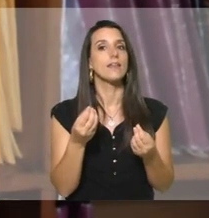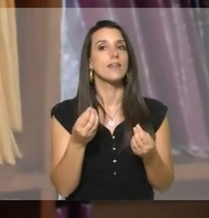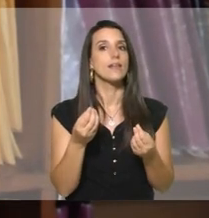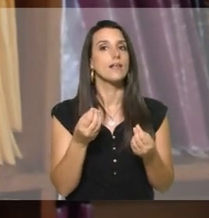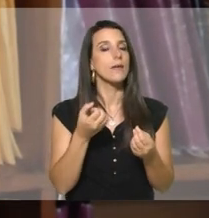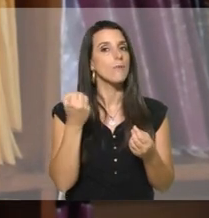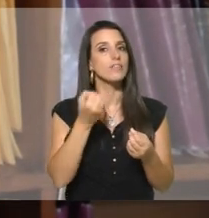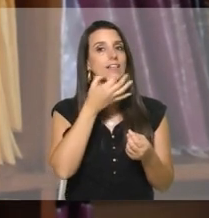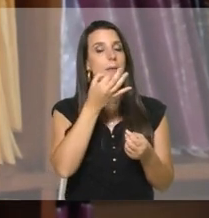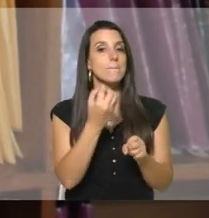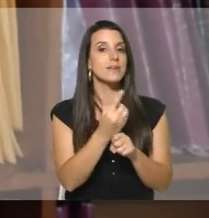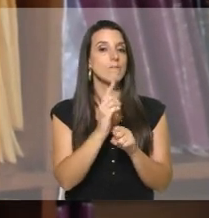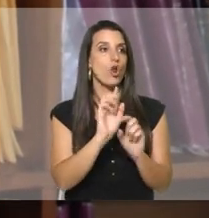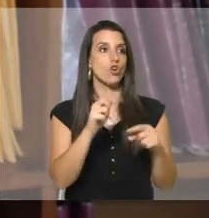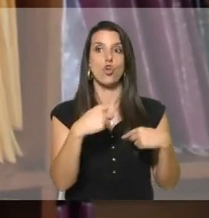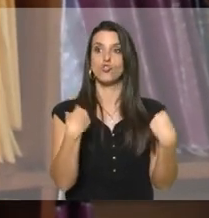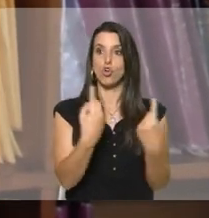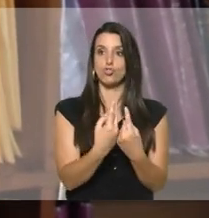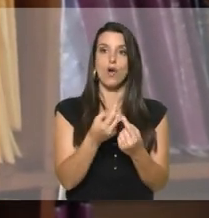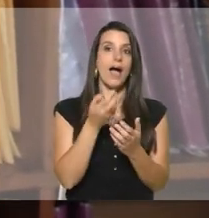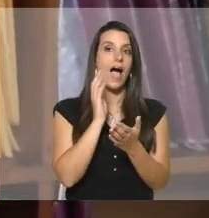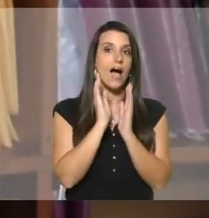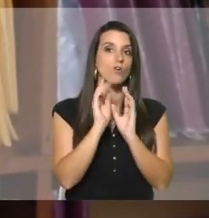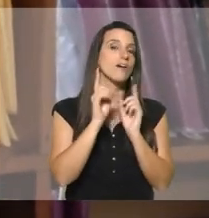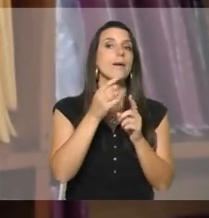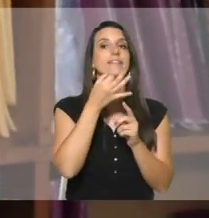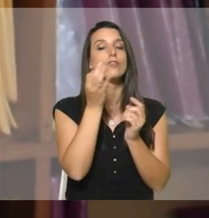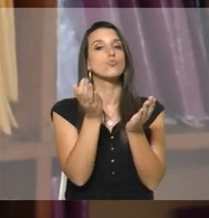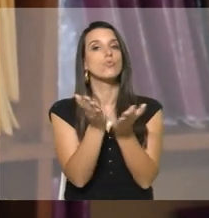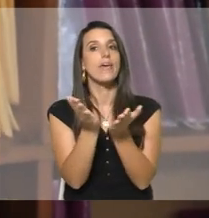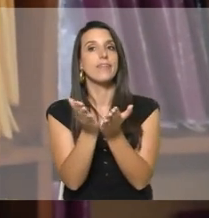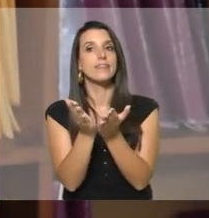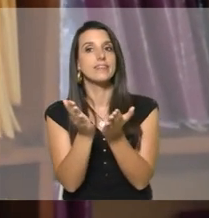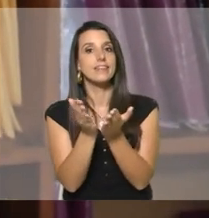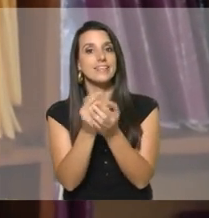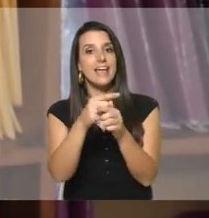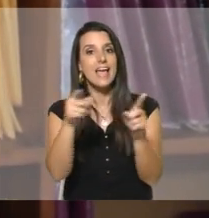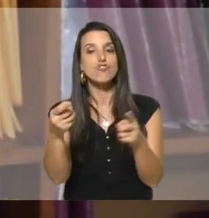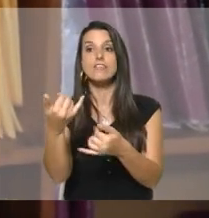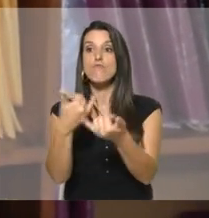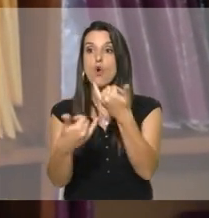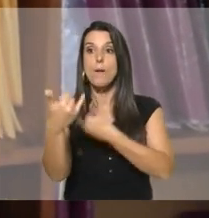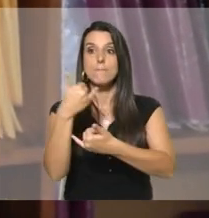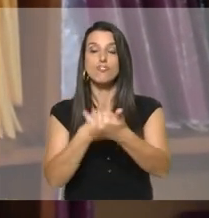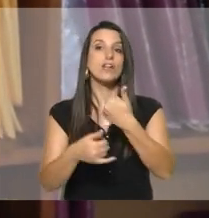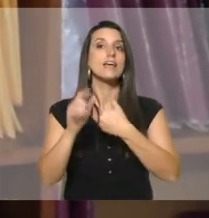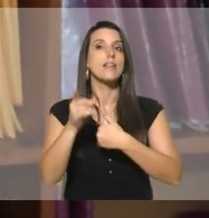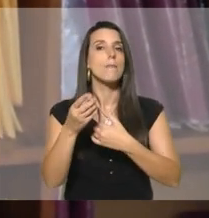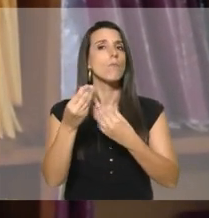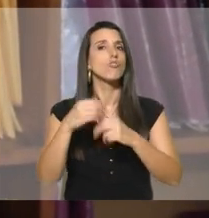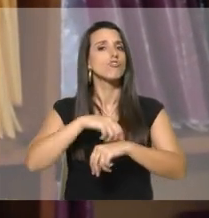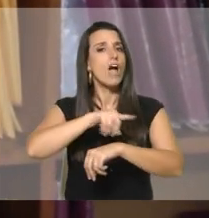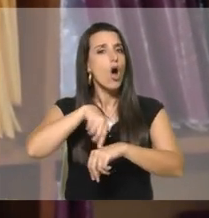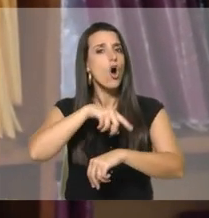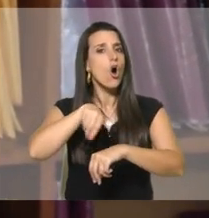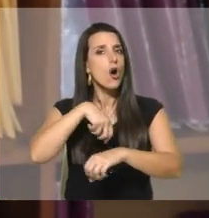destacar primero refiriéndonos a nosotros mismos destacar a los estudiantes que son los que nos dan los insumos y han dedicado muchísimas horas de